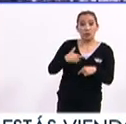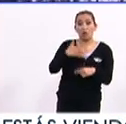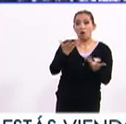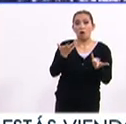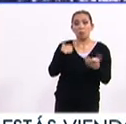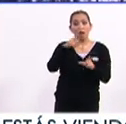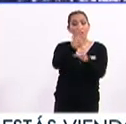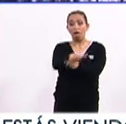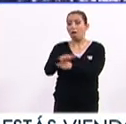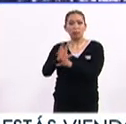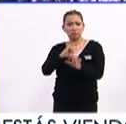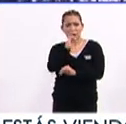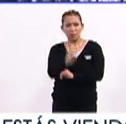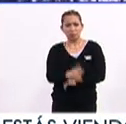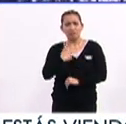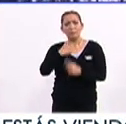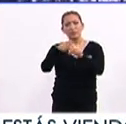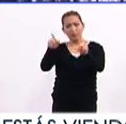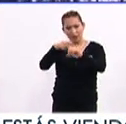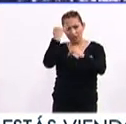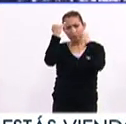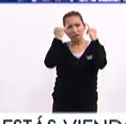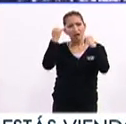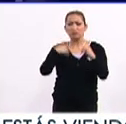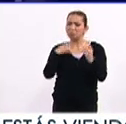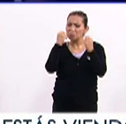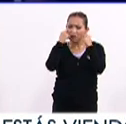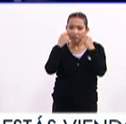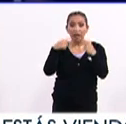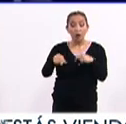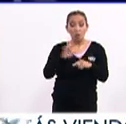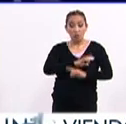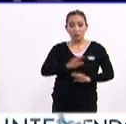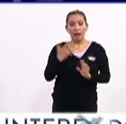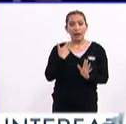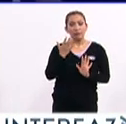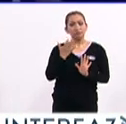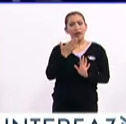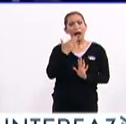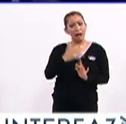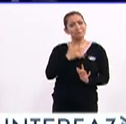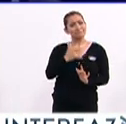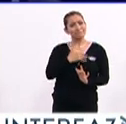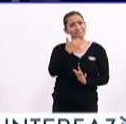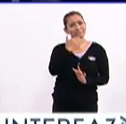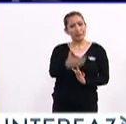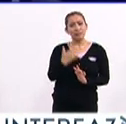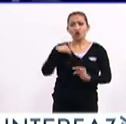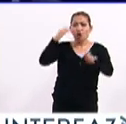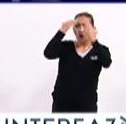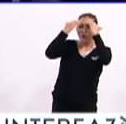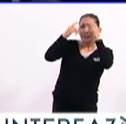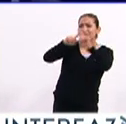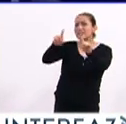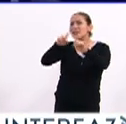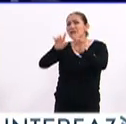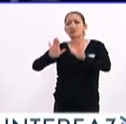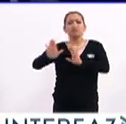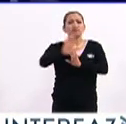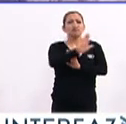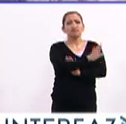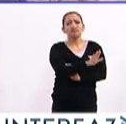se suprime a nadie y aquí todos tenemos diferentes maneras de pensar. Una vez que superas eso, pues es conocer las